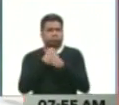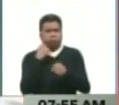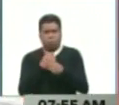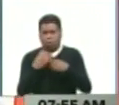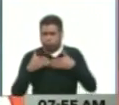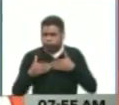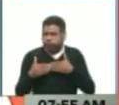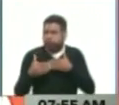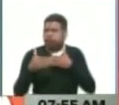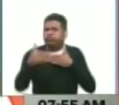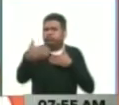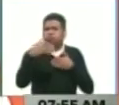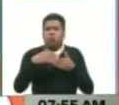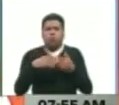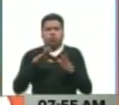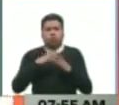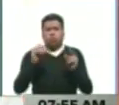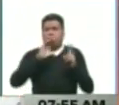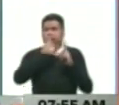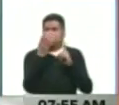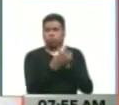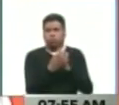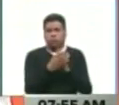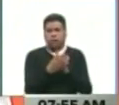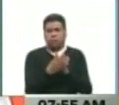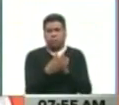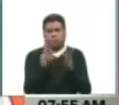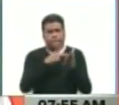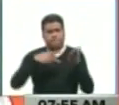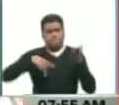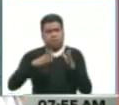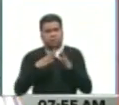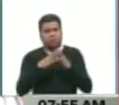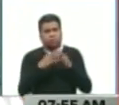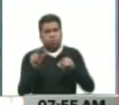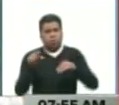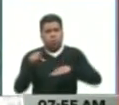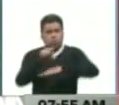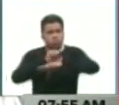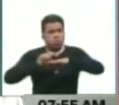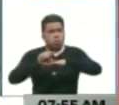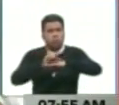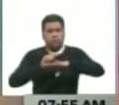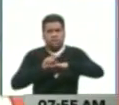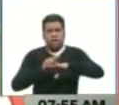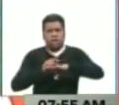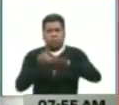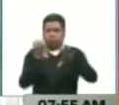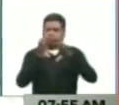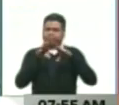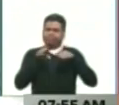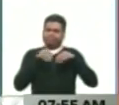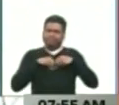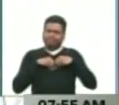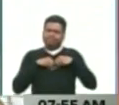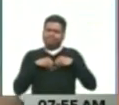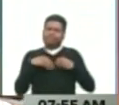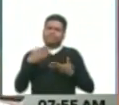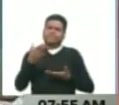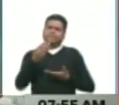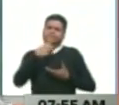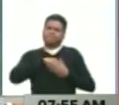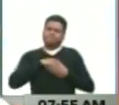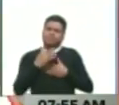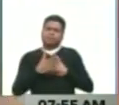el cumplimiento de esos derechos culturales por parte del Estado y la incorporación del pueblo apropiándose de sus derechos y creando a partir